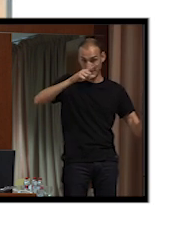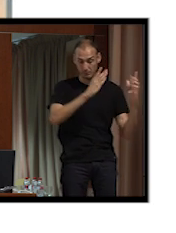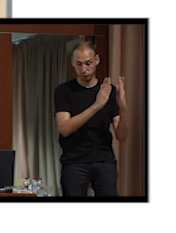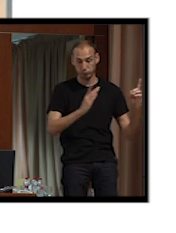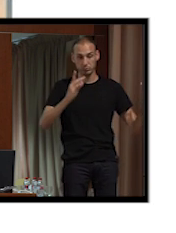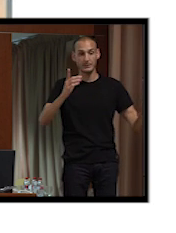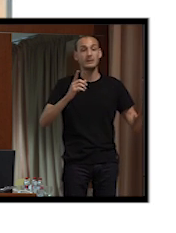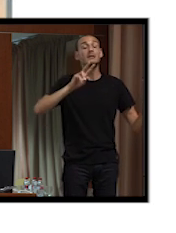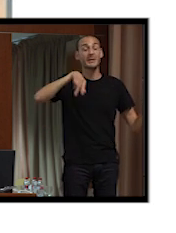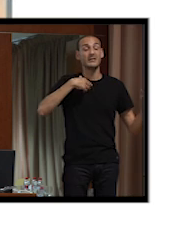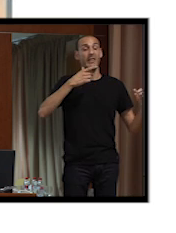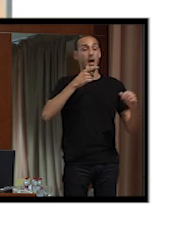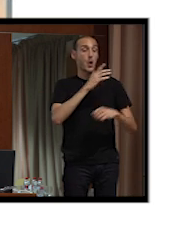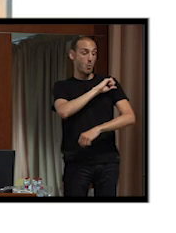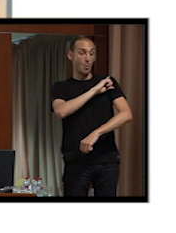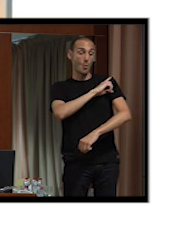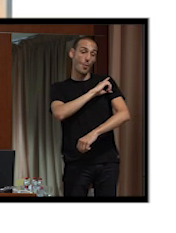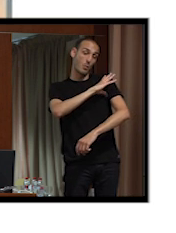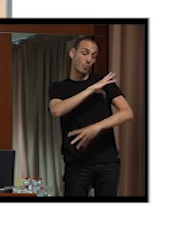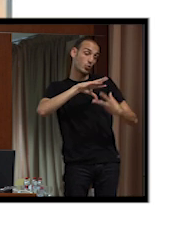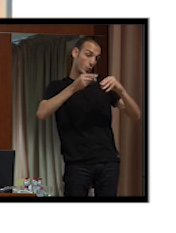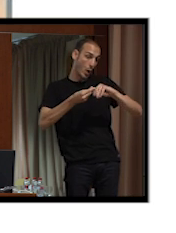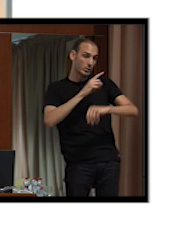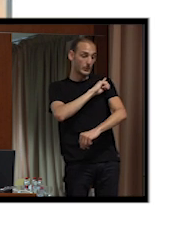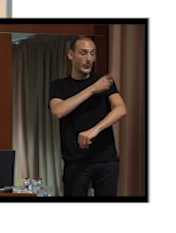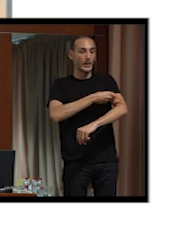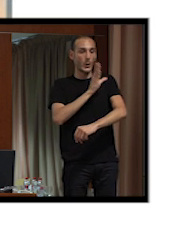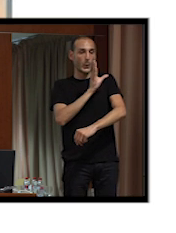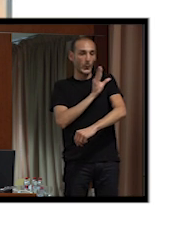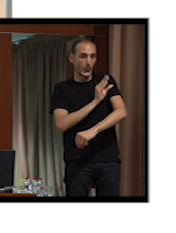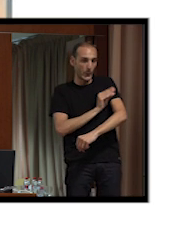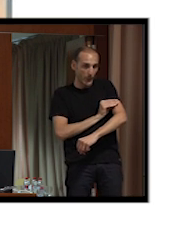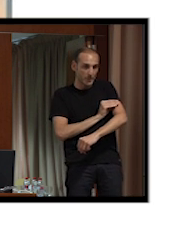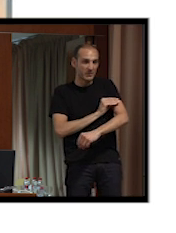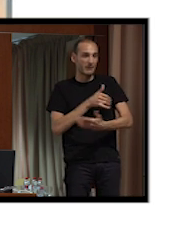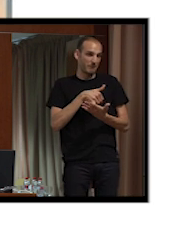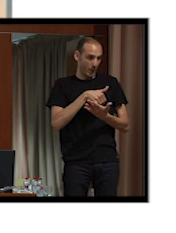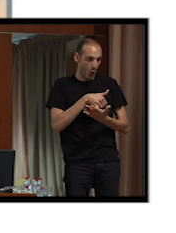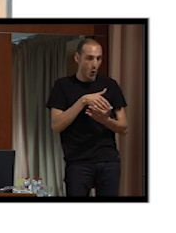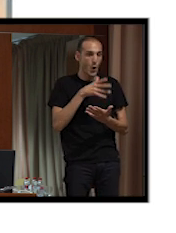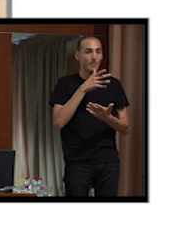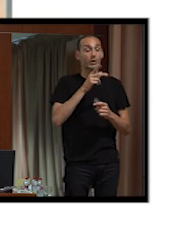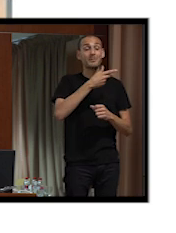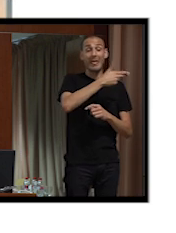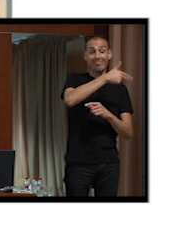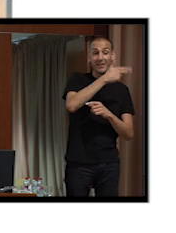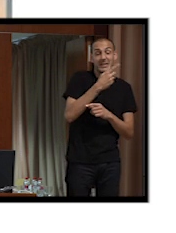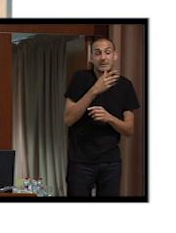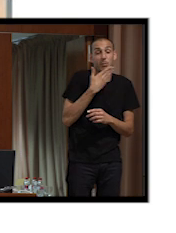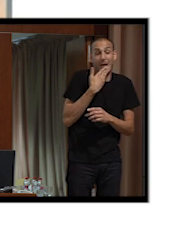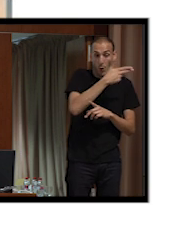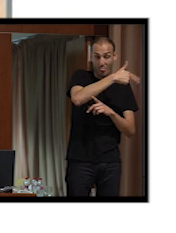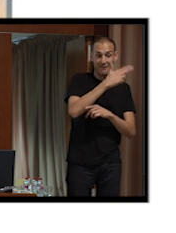hipotonía, es decir, perdemos el tono, pero tampoco es cierto que siempre, porque por ejemplo los delfines siguen nadando, porque si dejaran de nadar